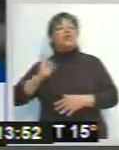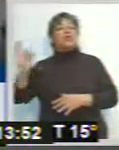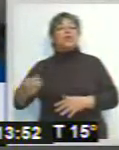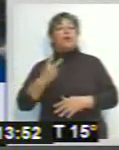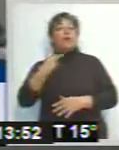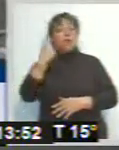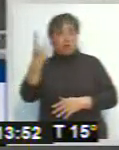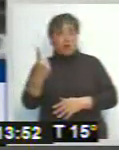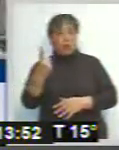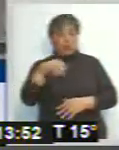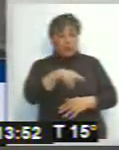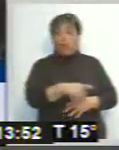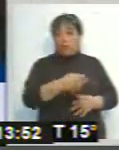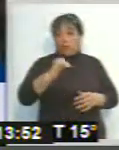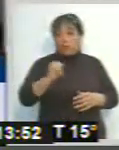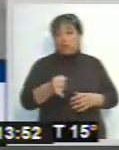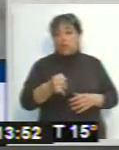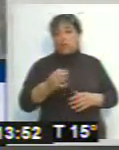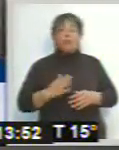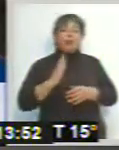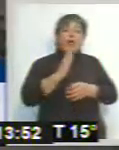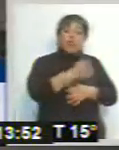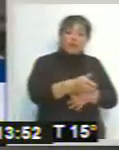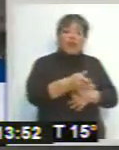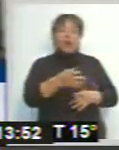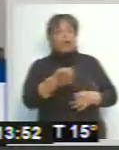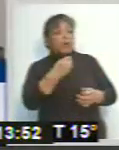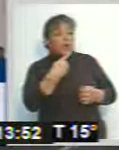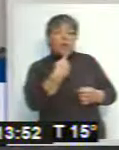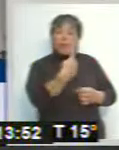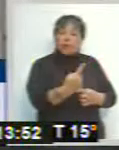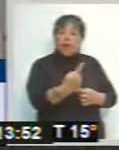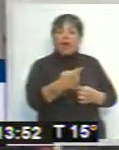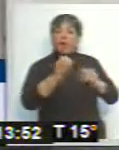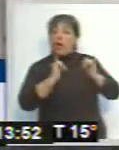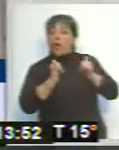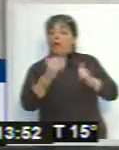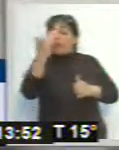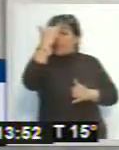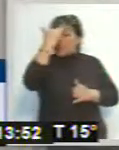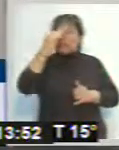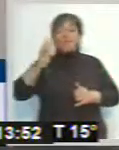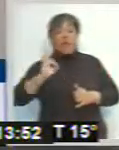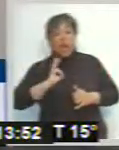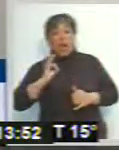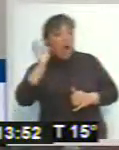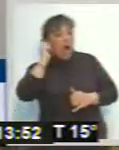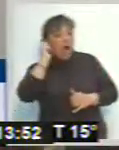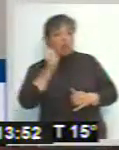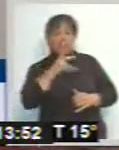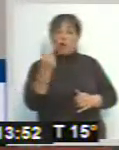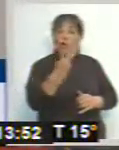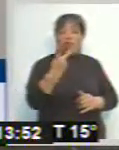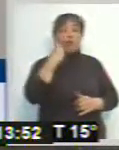Esto fue así, ellos pudieron entrevistarse con este adolescente de 15 años que confirmó esta versión. Dos